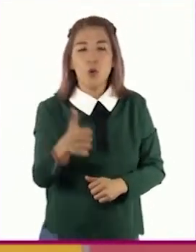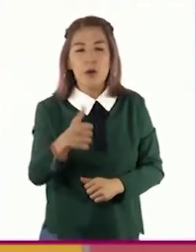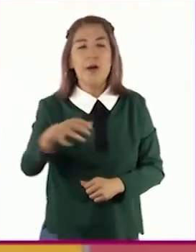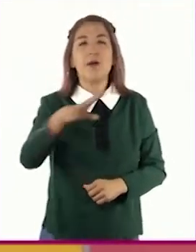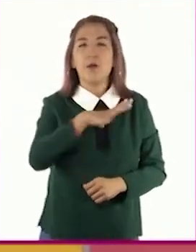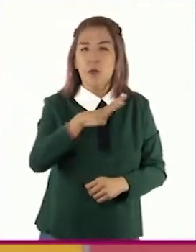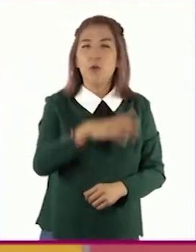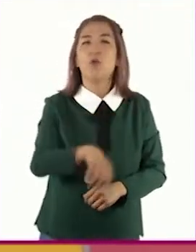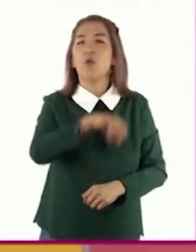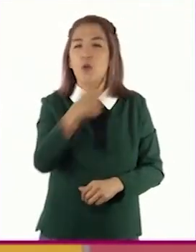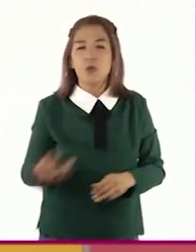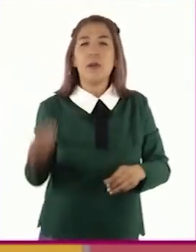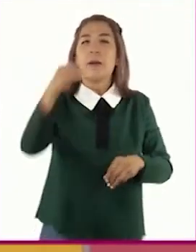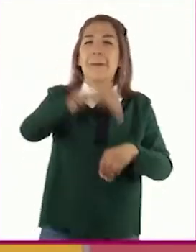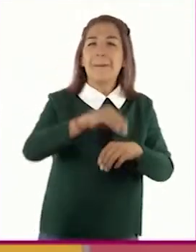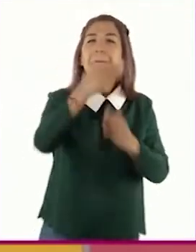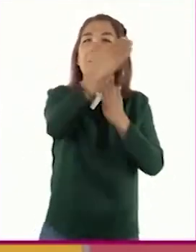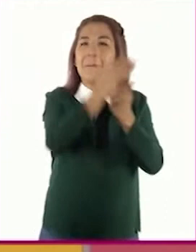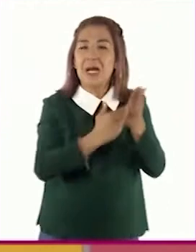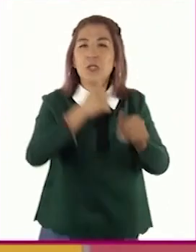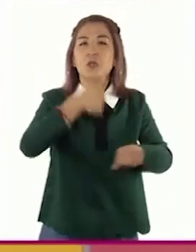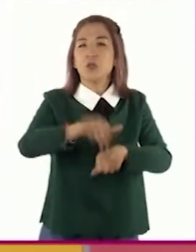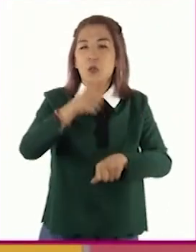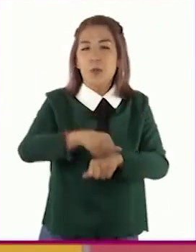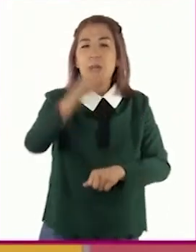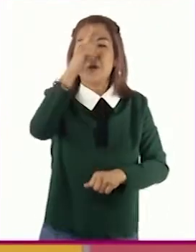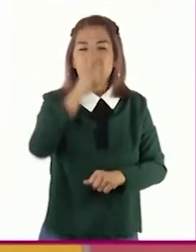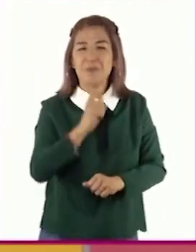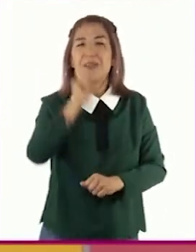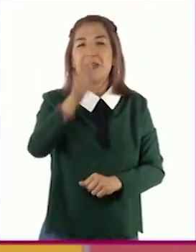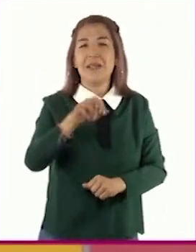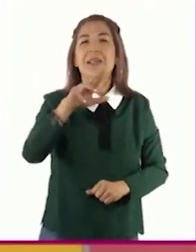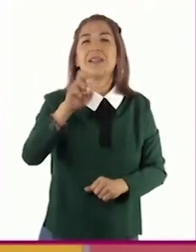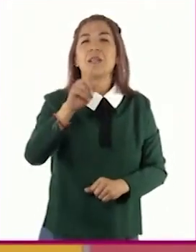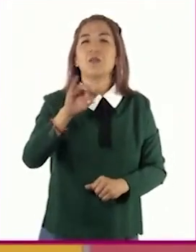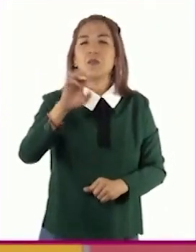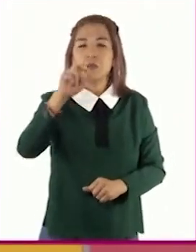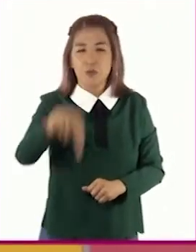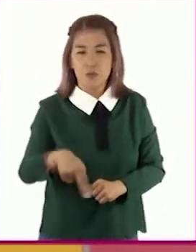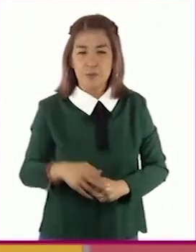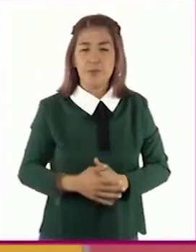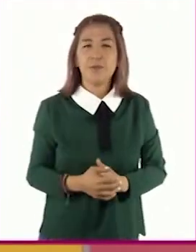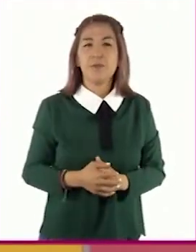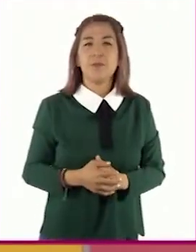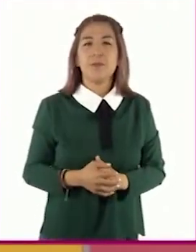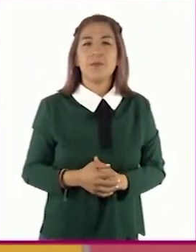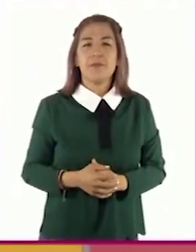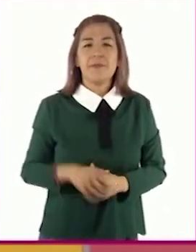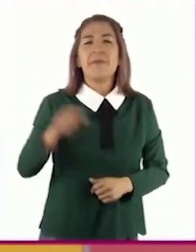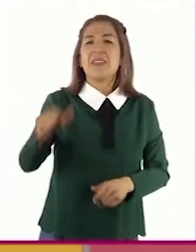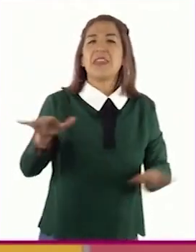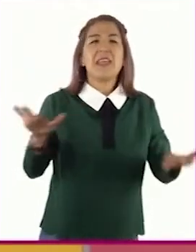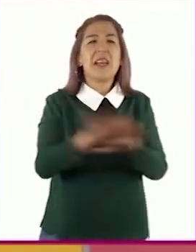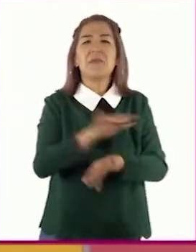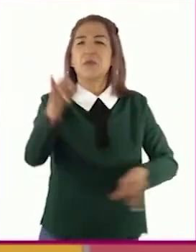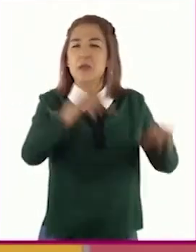a fuerza otro que reduzca su número de oxidación y se llama reducción. ¿Sí? Estas reacciones